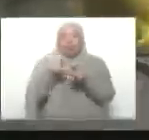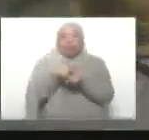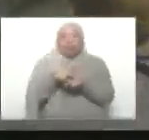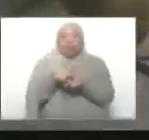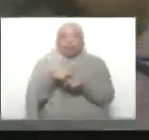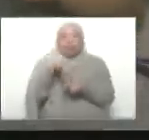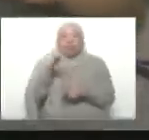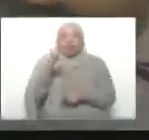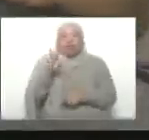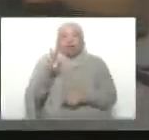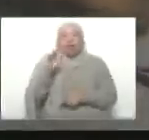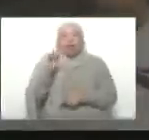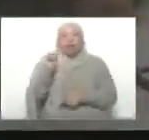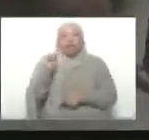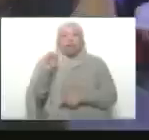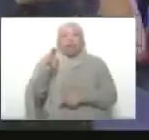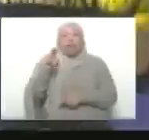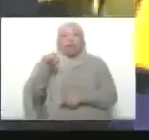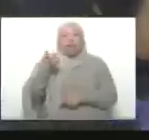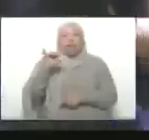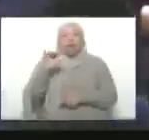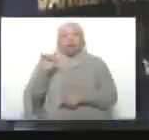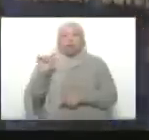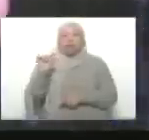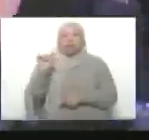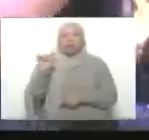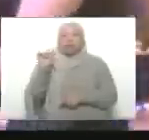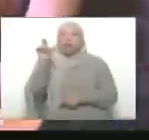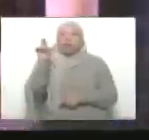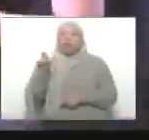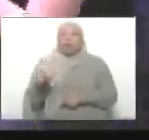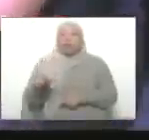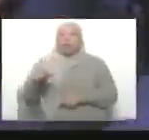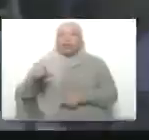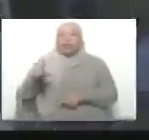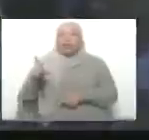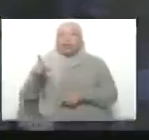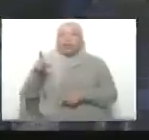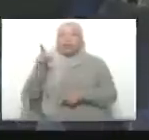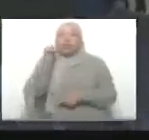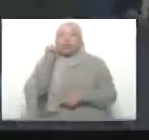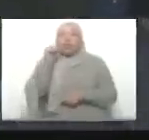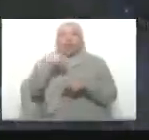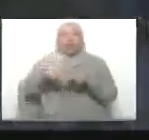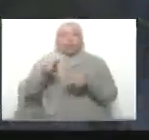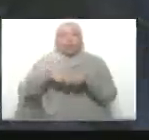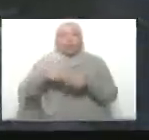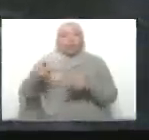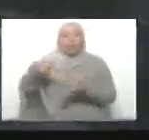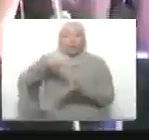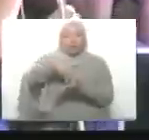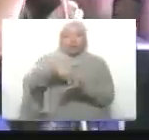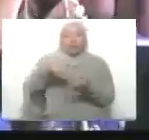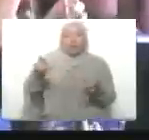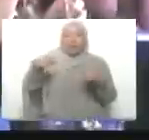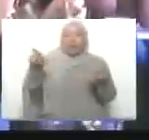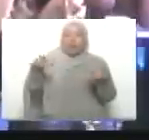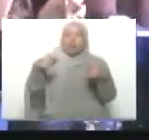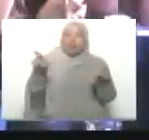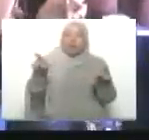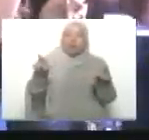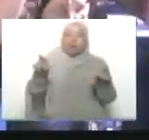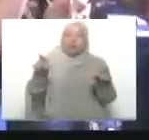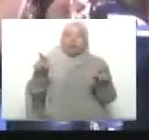Ah dónde está rab barreto para ver rab barreto dónde está pachequito párate pachequito Mira Ahí está Ray barreto es el director la Banda